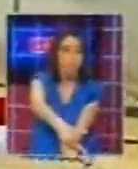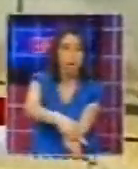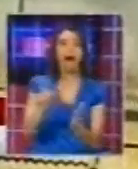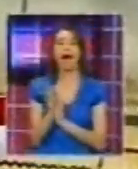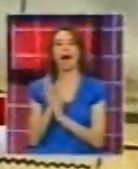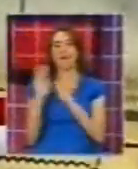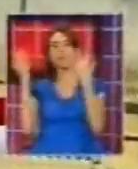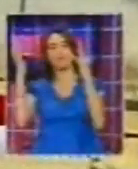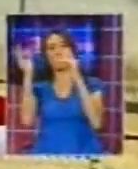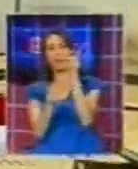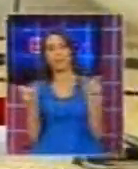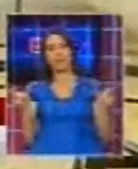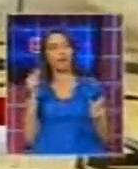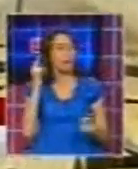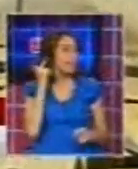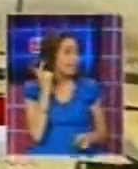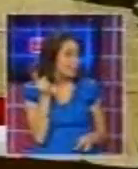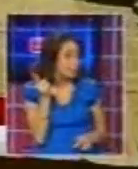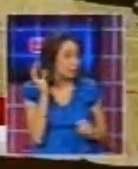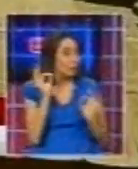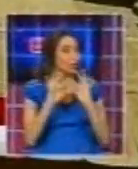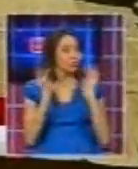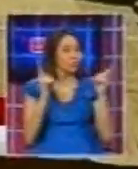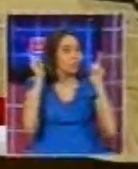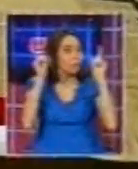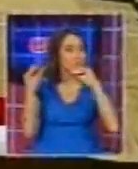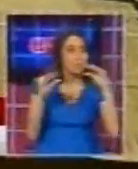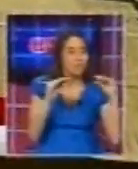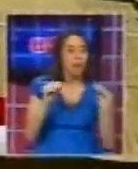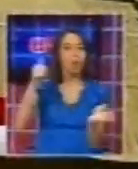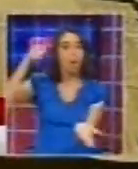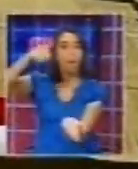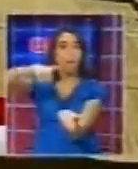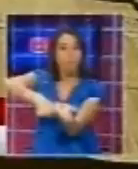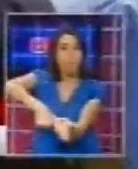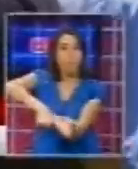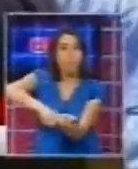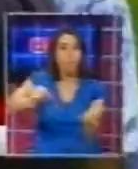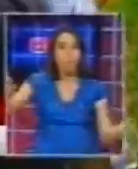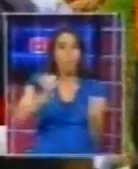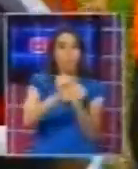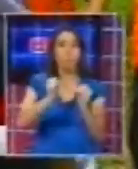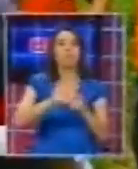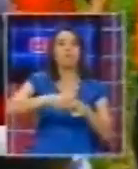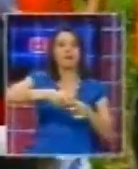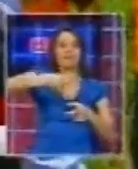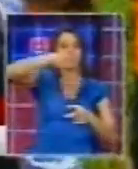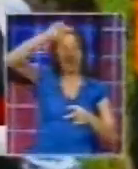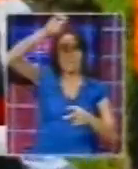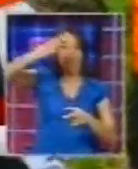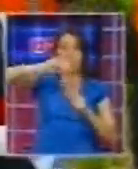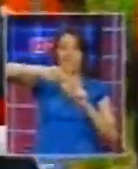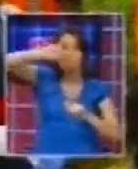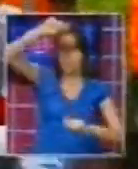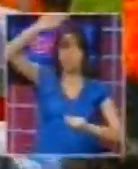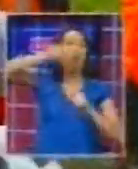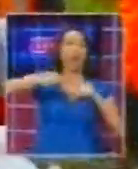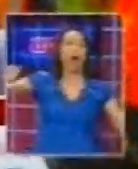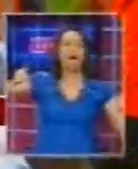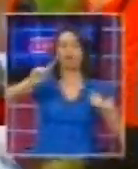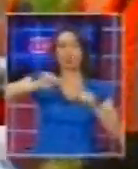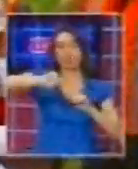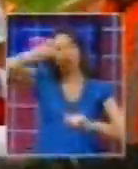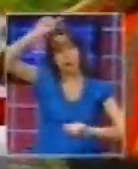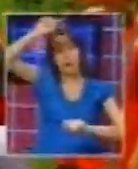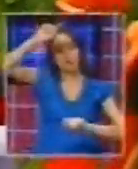Los explosivos. Ahí escuchamos en la mente justamente cuando detonaron los explosivos y cayó este silo de 20 metros de largo, de alto digo, y de